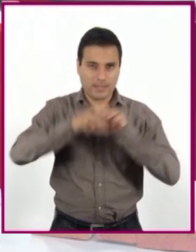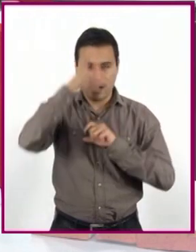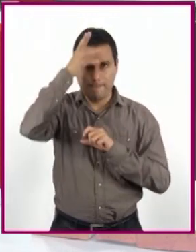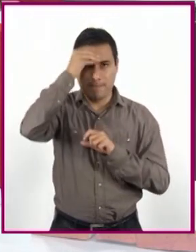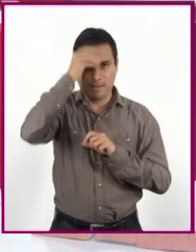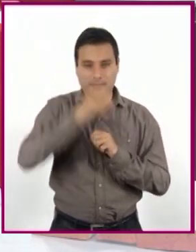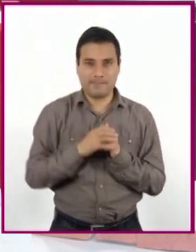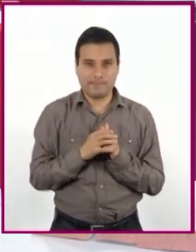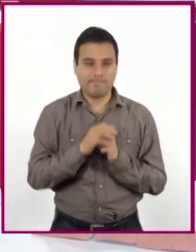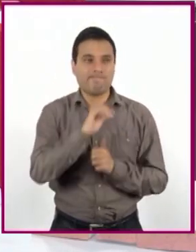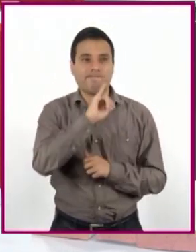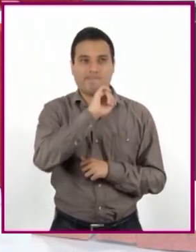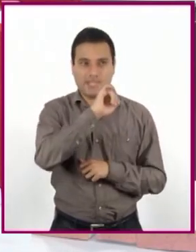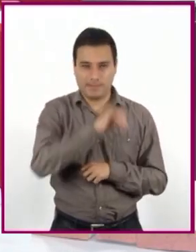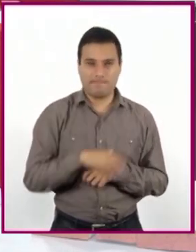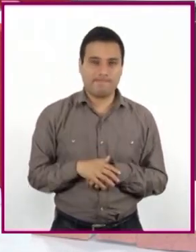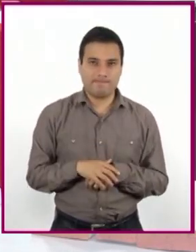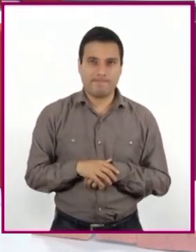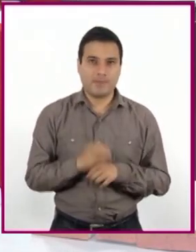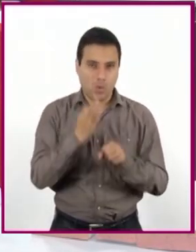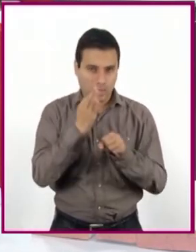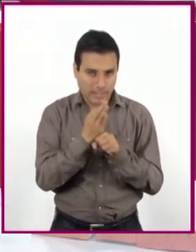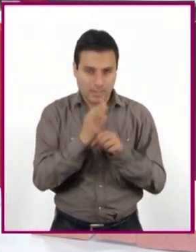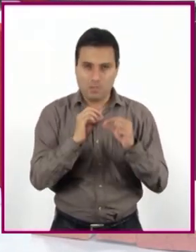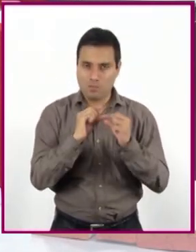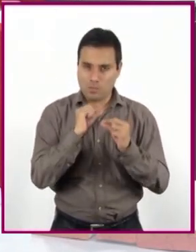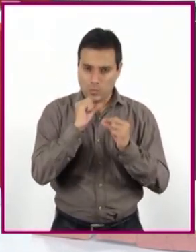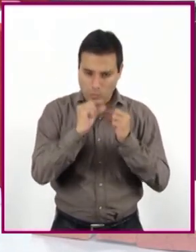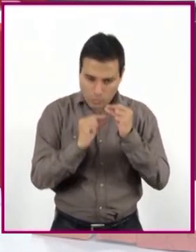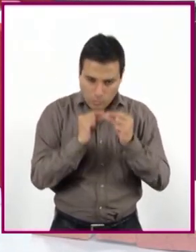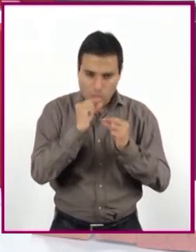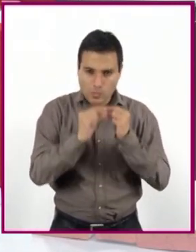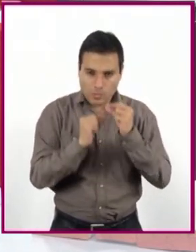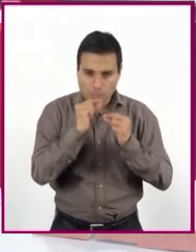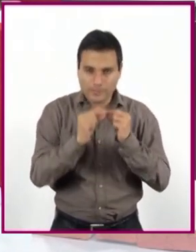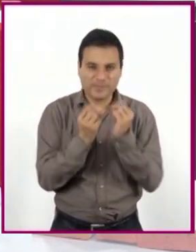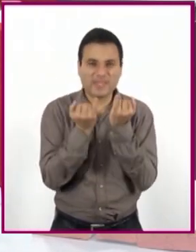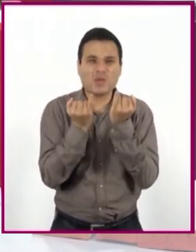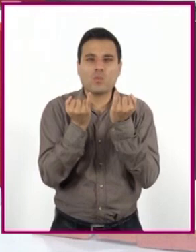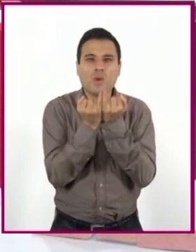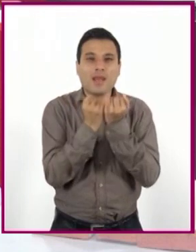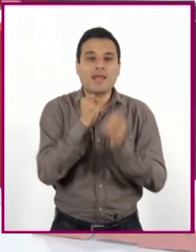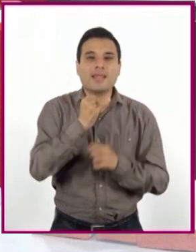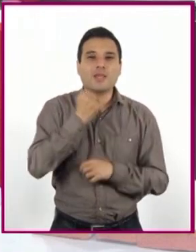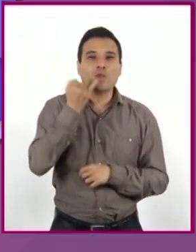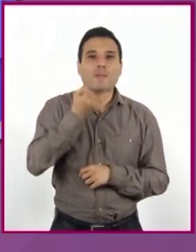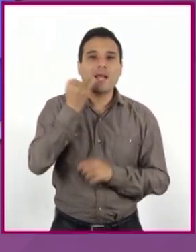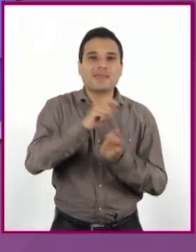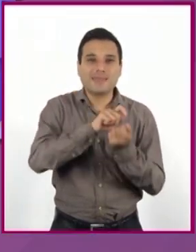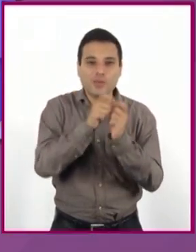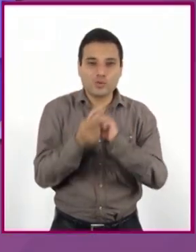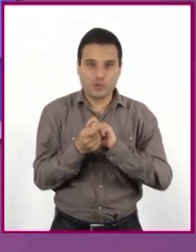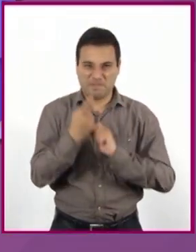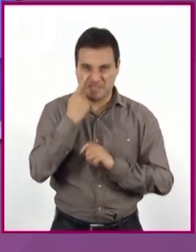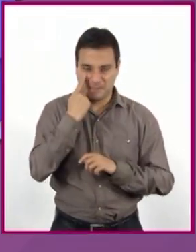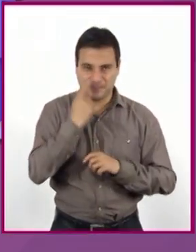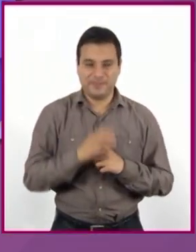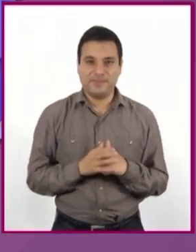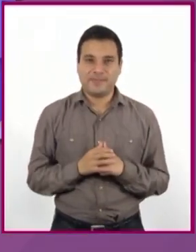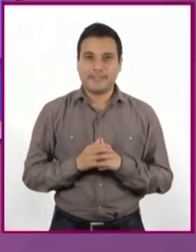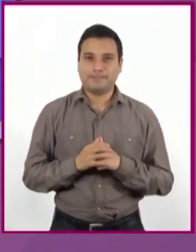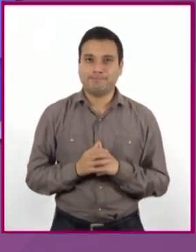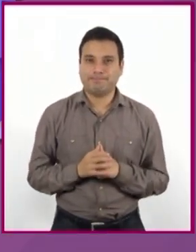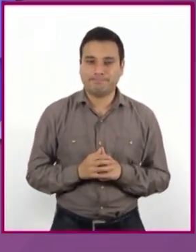Así es, vamos haciendo paso a paso como si hiciéramos una traducción de un idioma a otro, pero en este caso de un